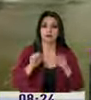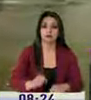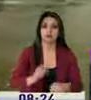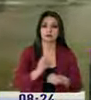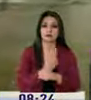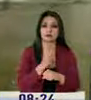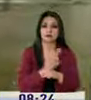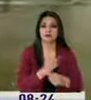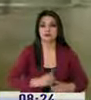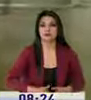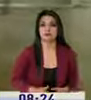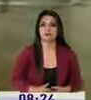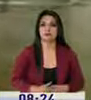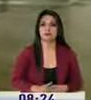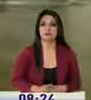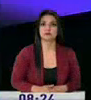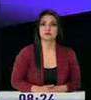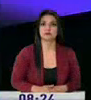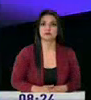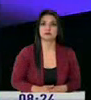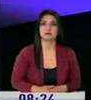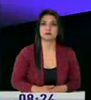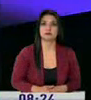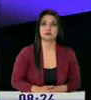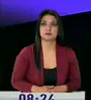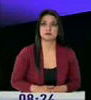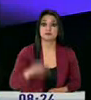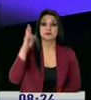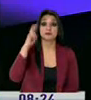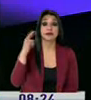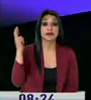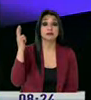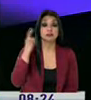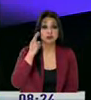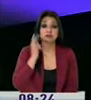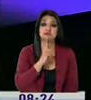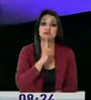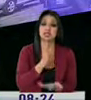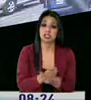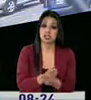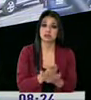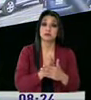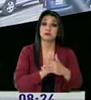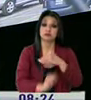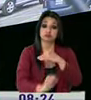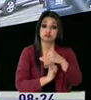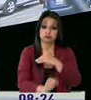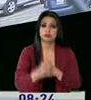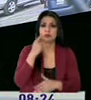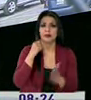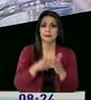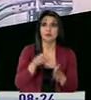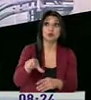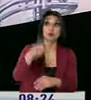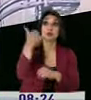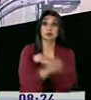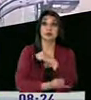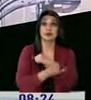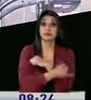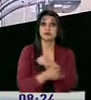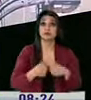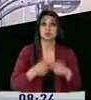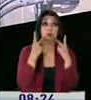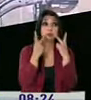Quito informó Adriana Rojas. Y ahí tienen razón, en una parte de los metros que yo he podido ver y